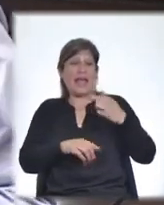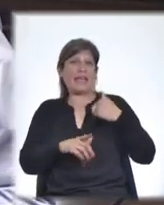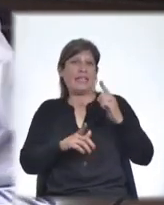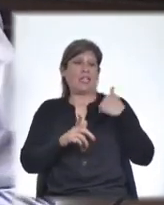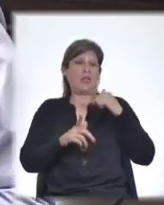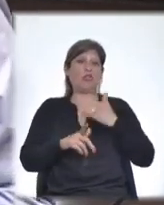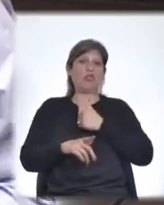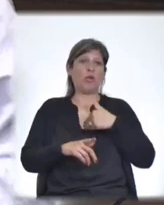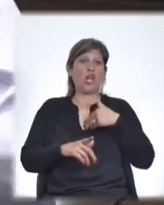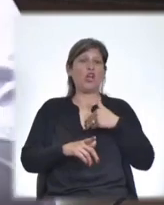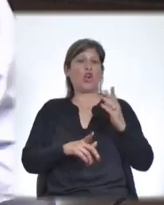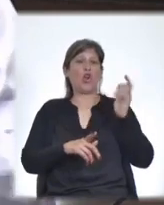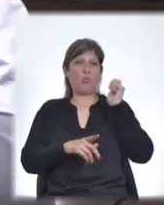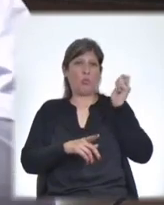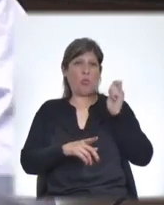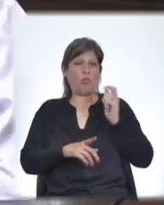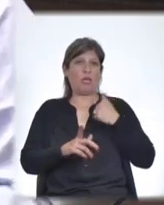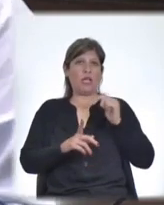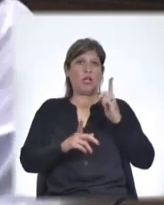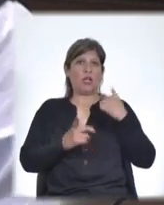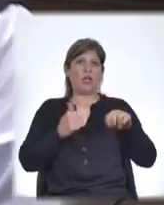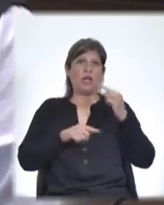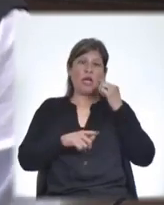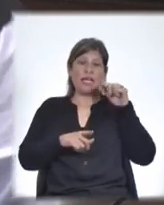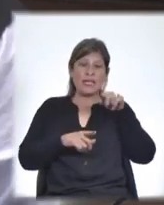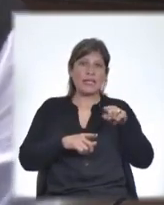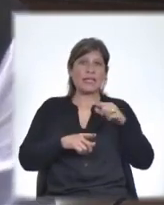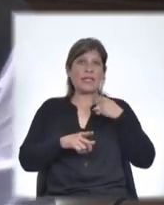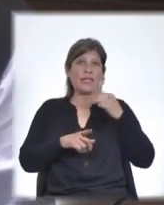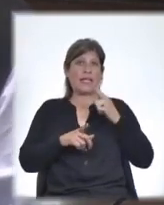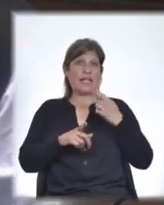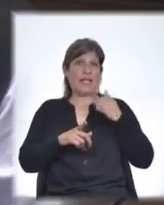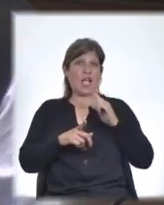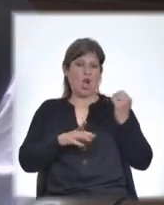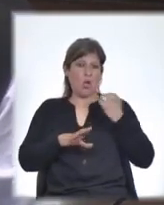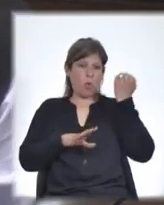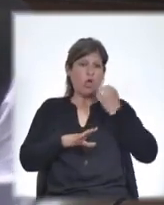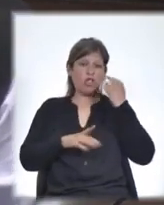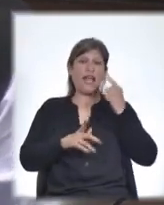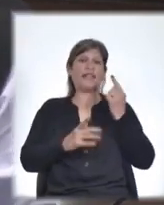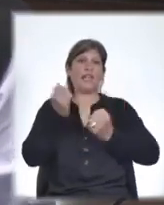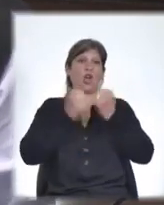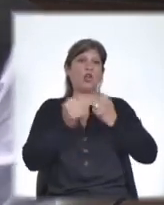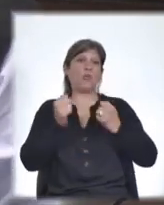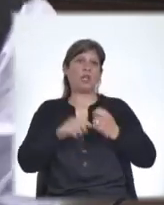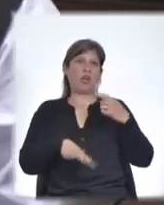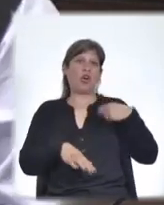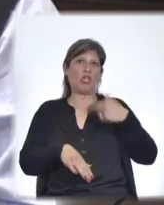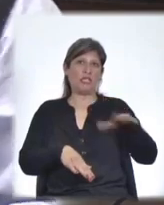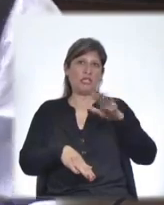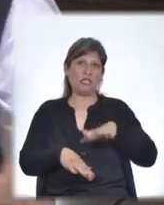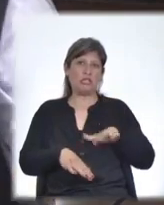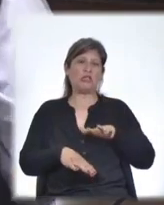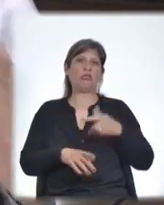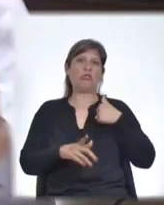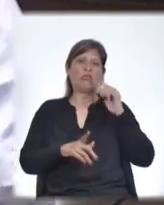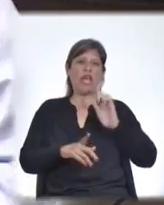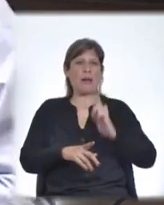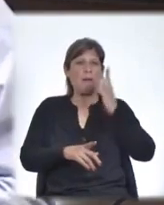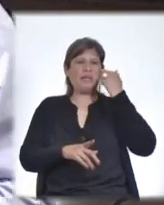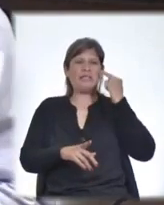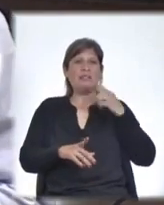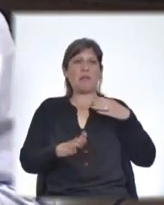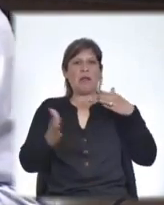sector público, cuyo peso y gravitación en la vida económica y social es visualizado como el principal obstáculo para el